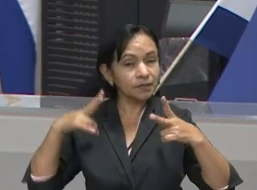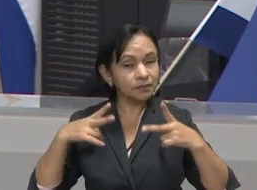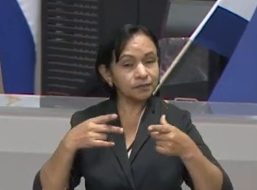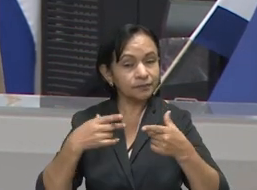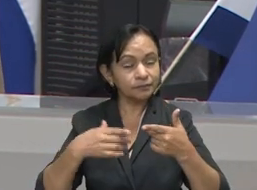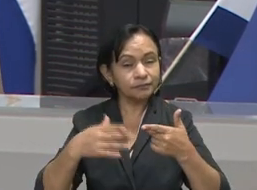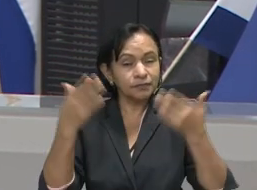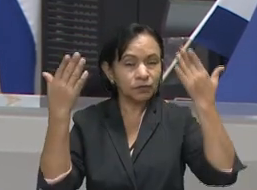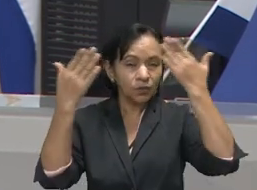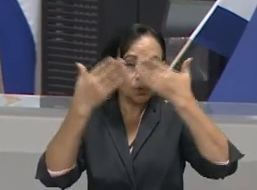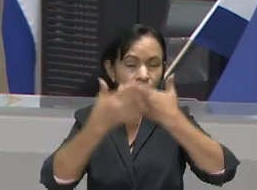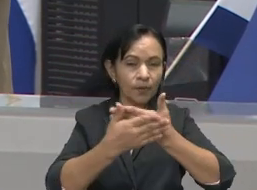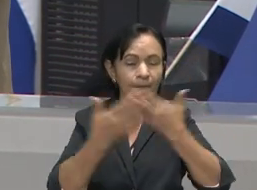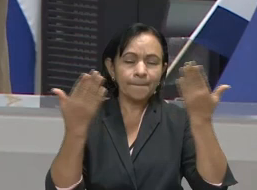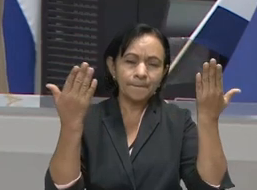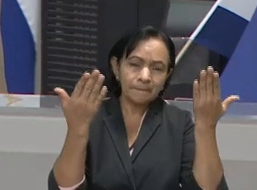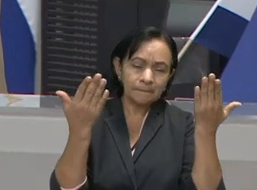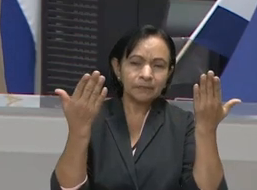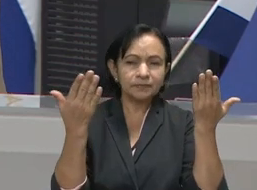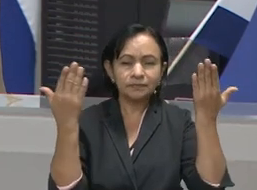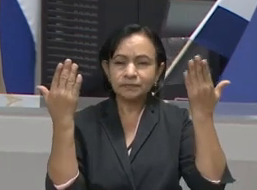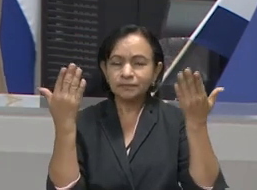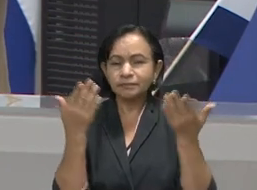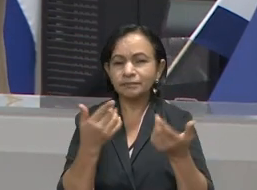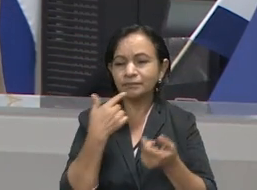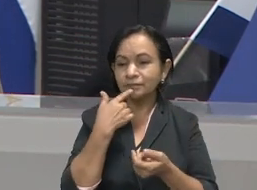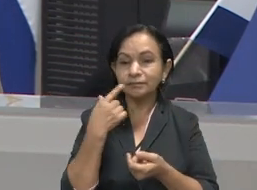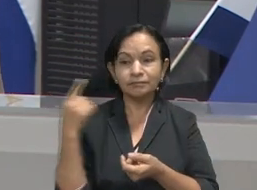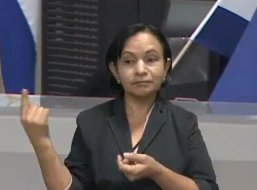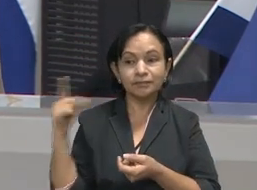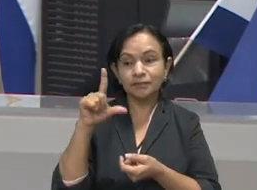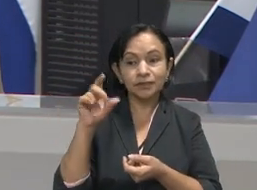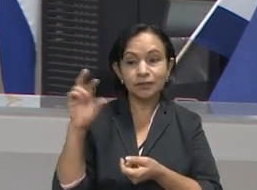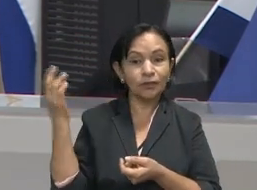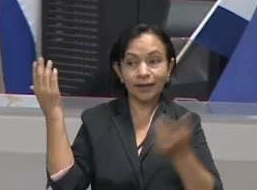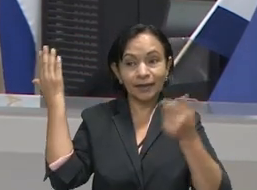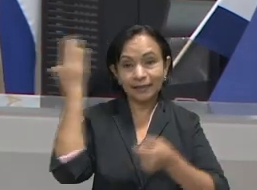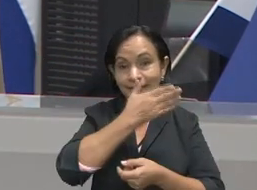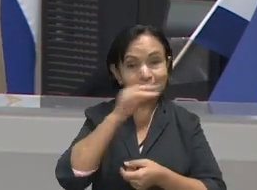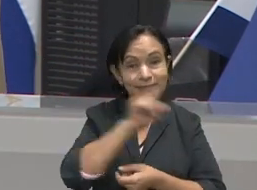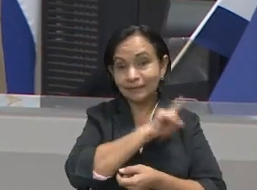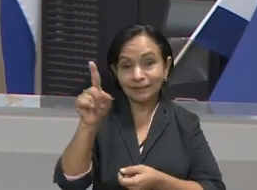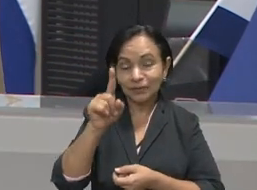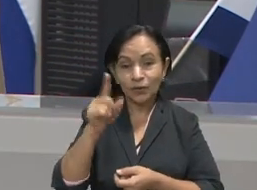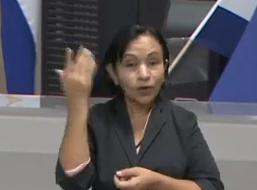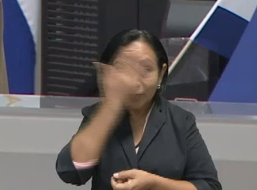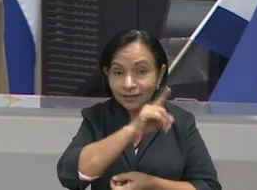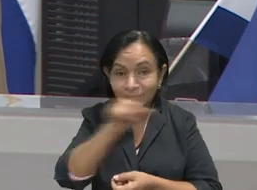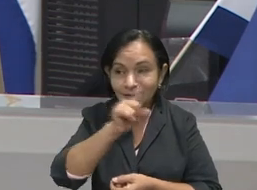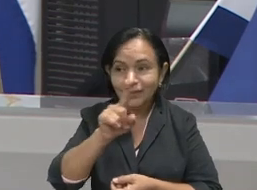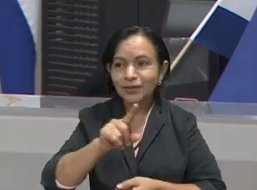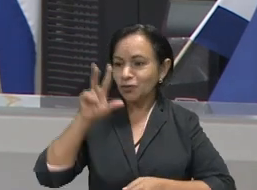una noche, no negra, perdón, aquí me está reclamando Gloria. Es